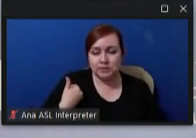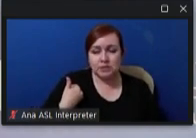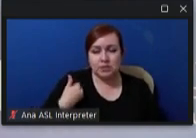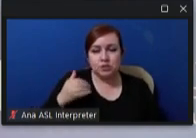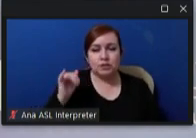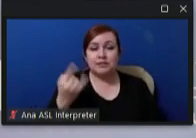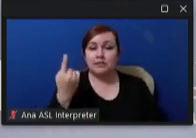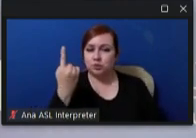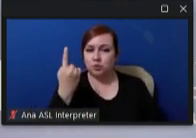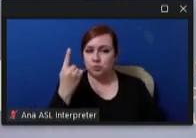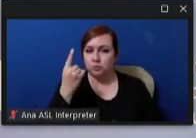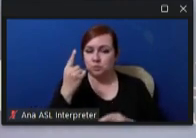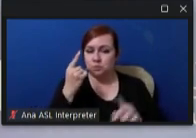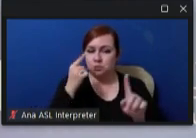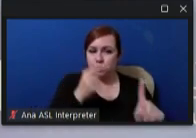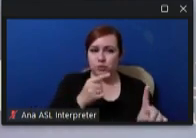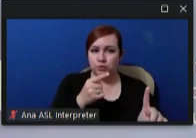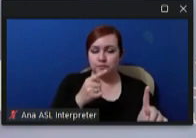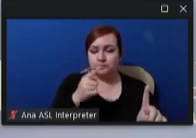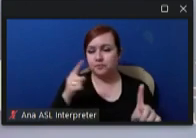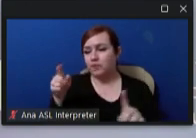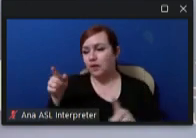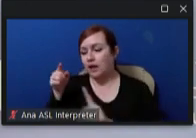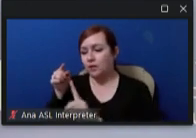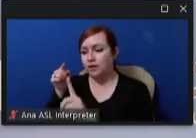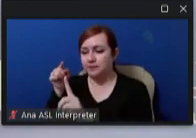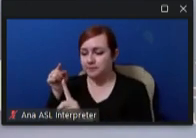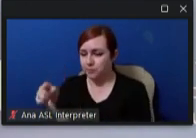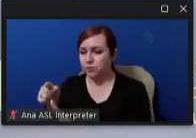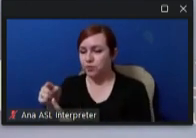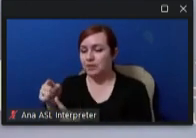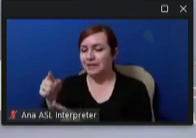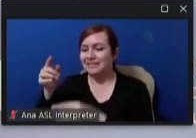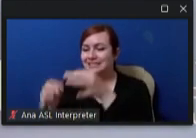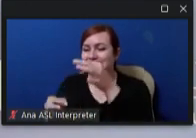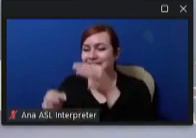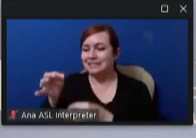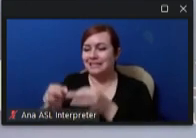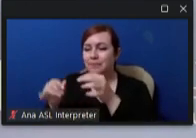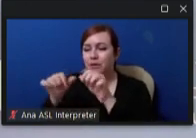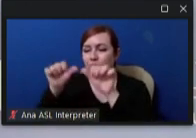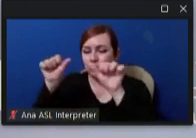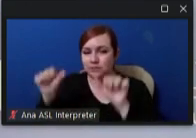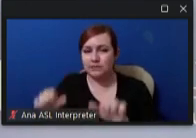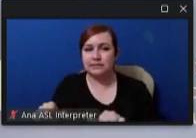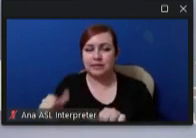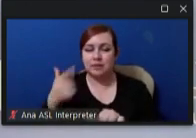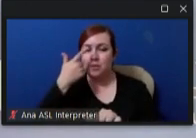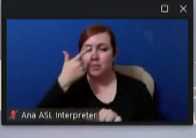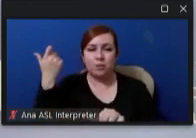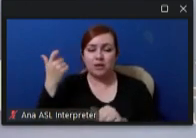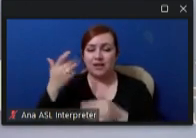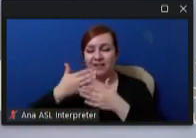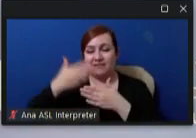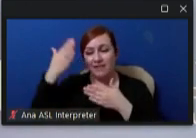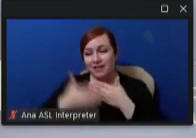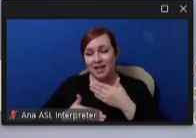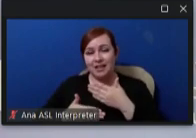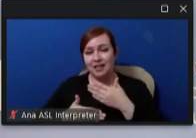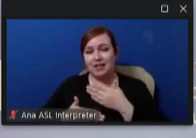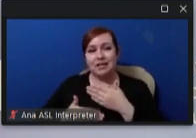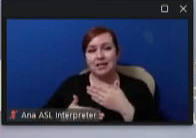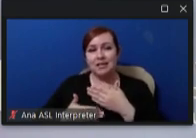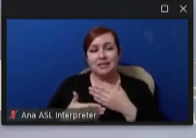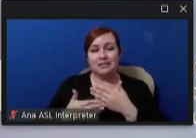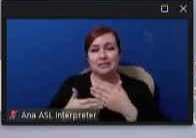otro, todo el sistema de justicia, porque esto al final está muy vinculado